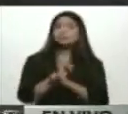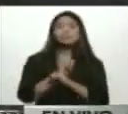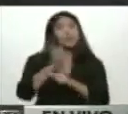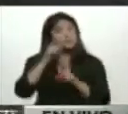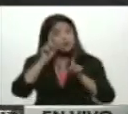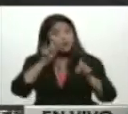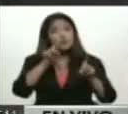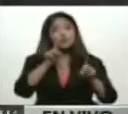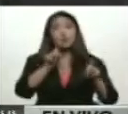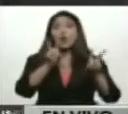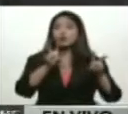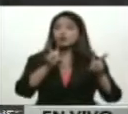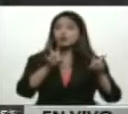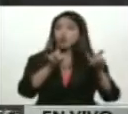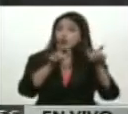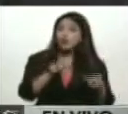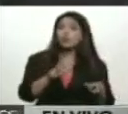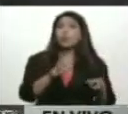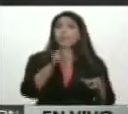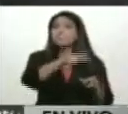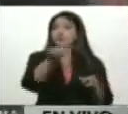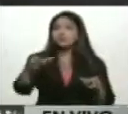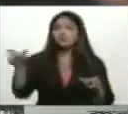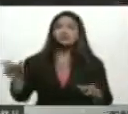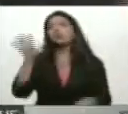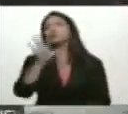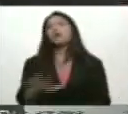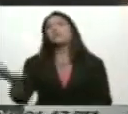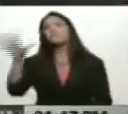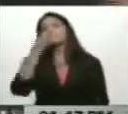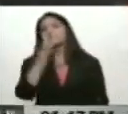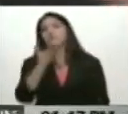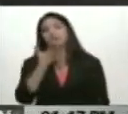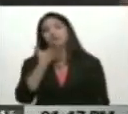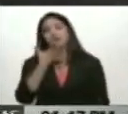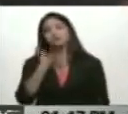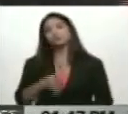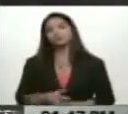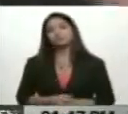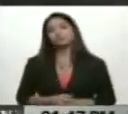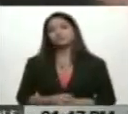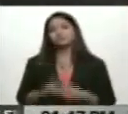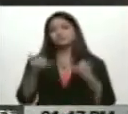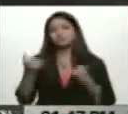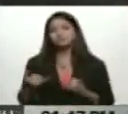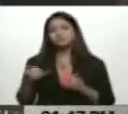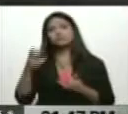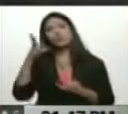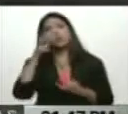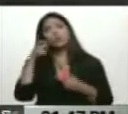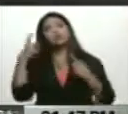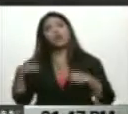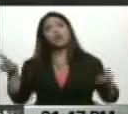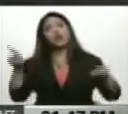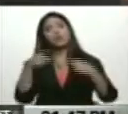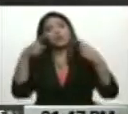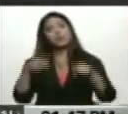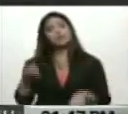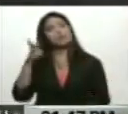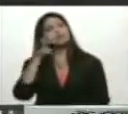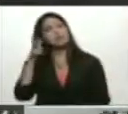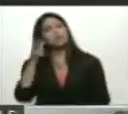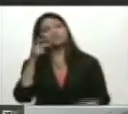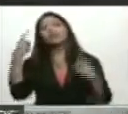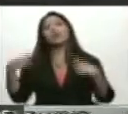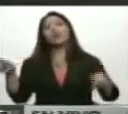también en los nuevos instrumentistas de este bello instrumento vamos nosotros al ritmo de la música hoy de los sonidos